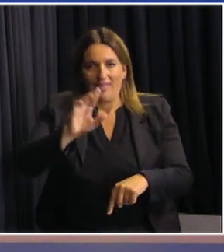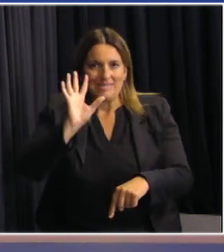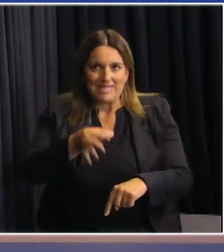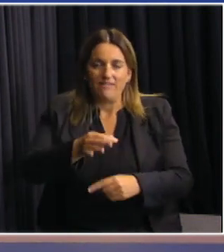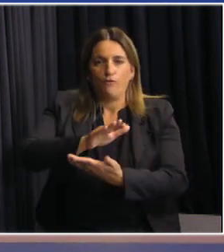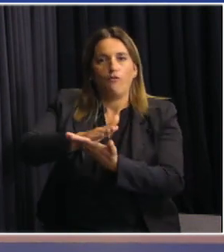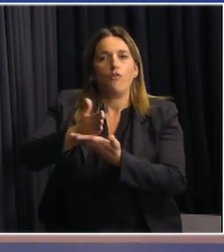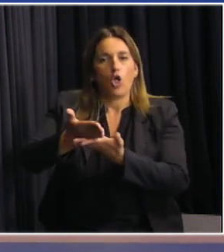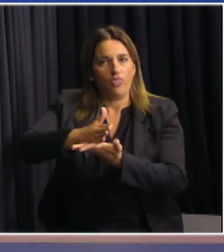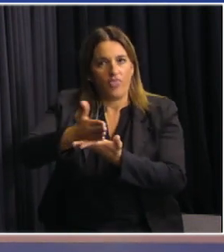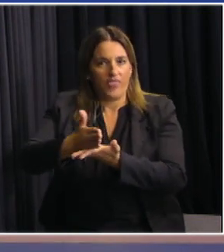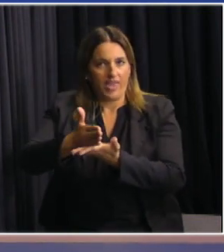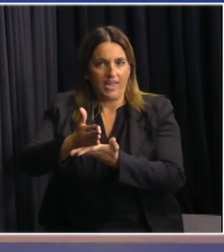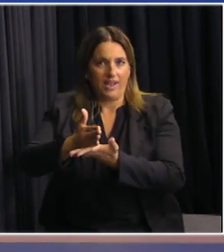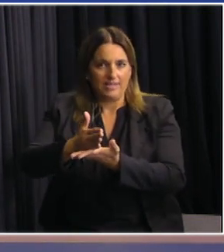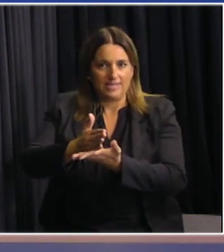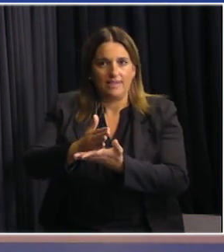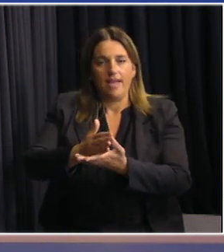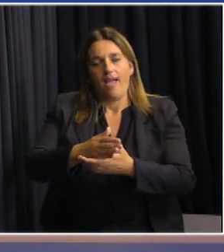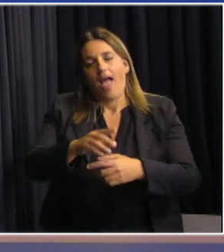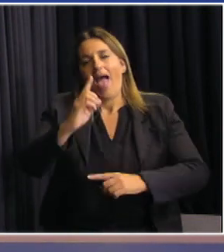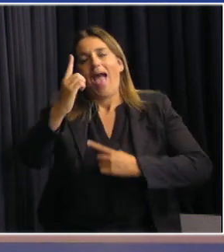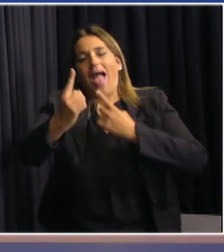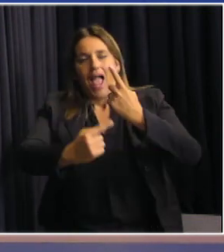evaluación de las medidas tomadas hasta el momento. Ustedes recordarán que en el último Consejo